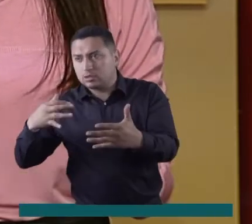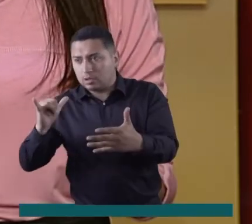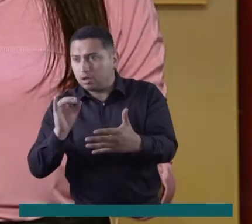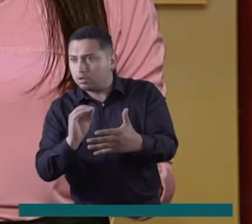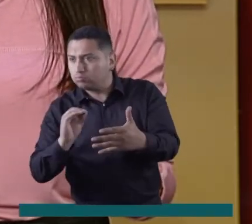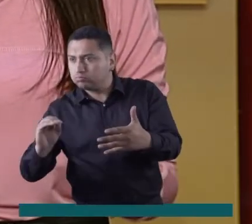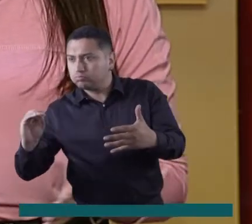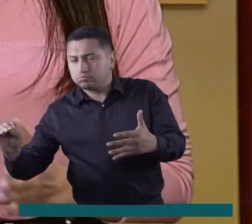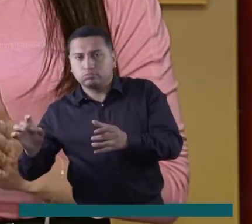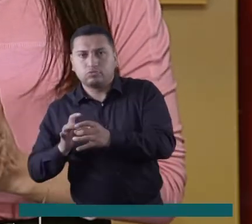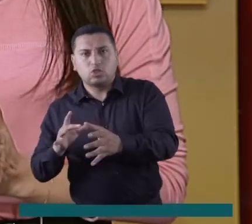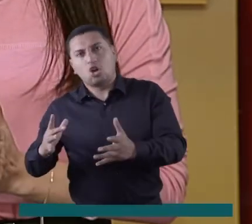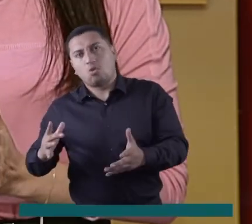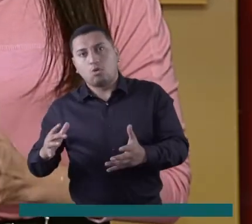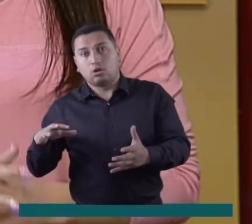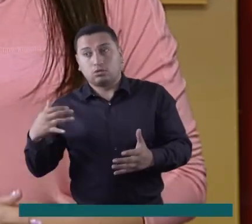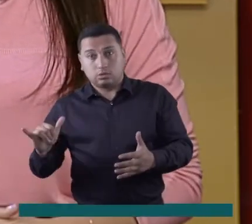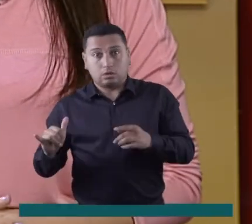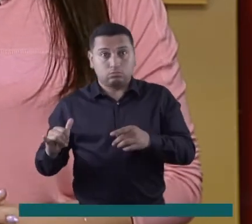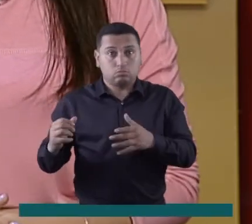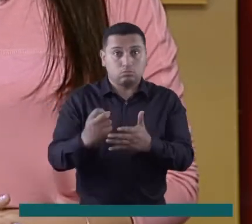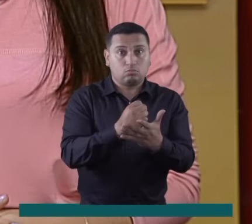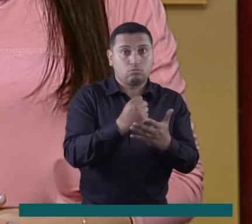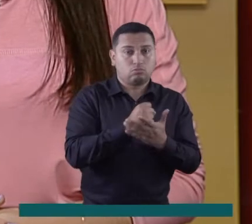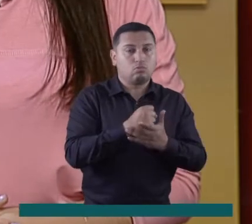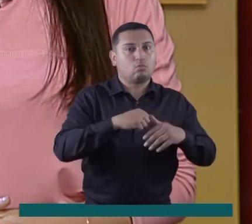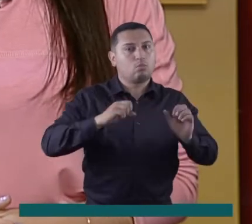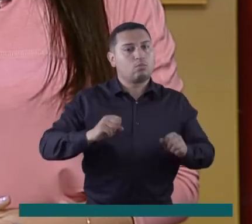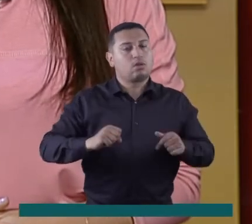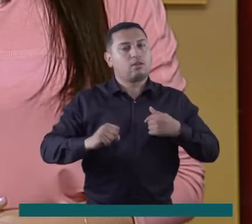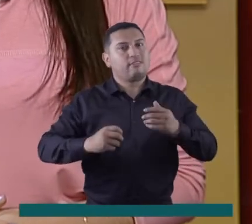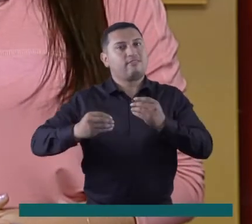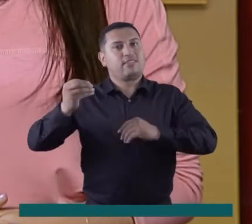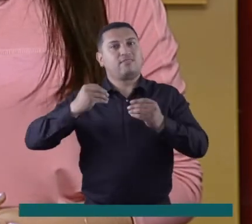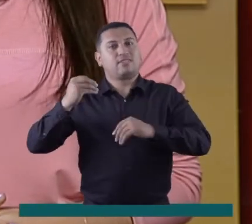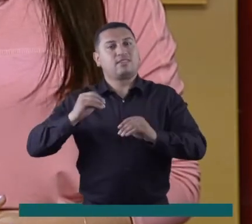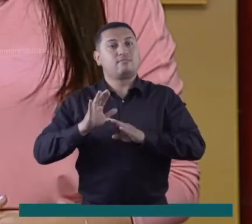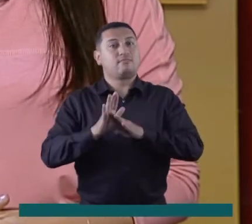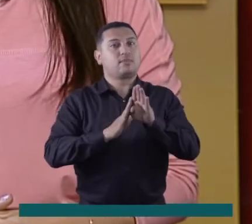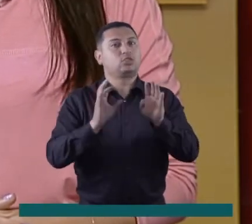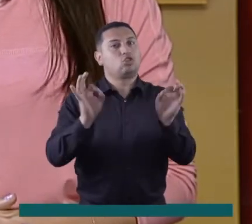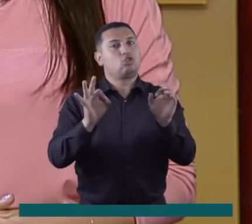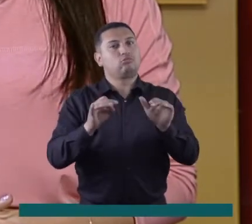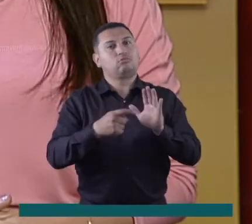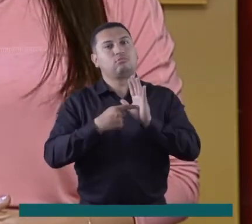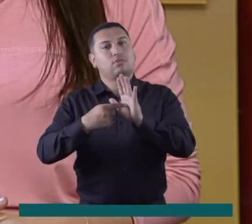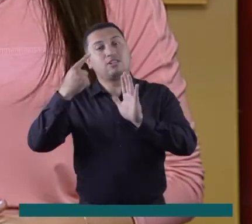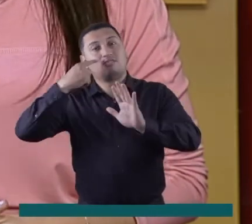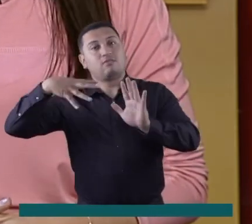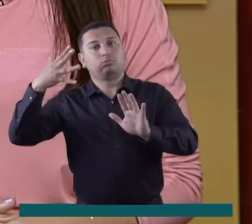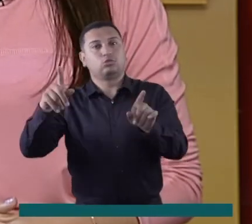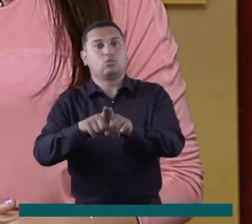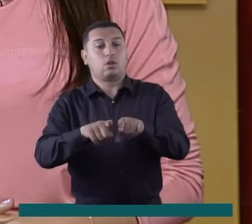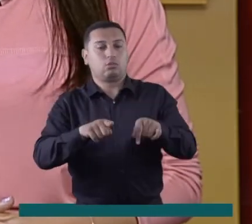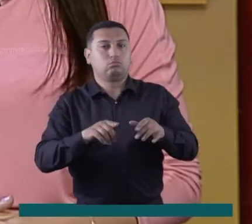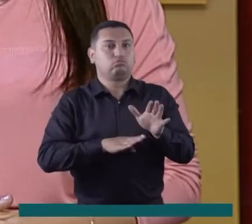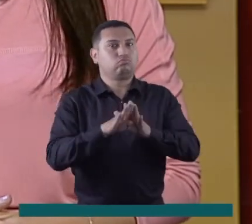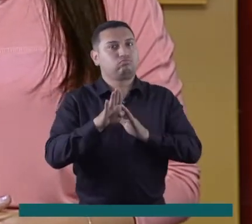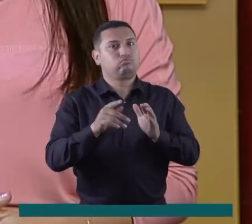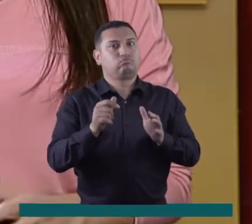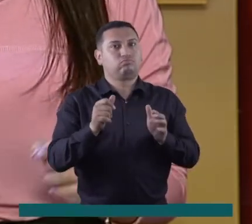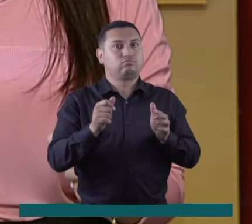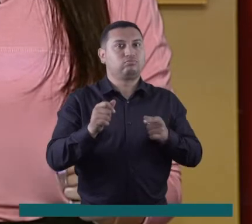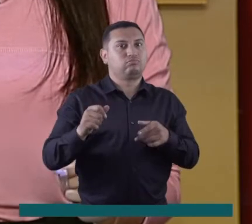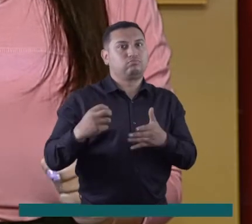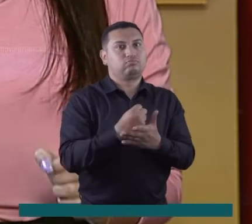organiza un cronograma. Los resultados permitirán aumentar el índice de ventas y el posicionamiento de la marca, llevándote a crecer